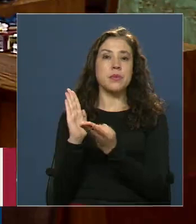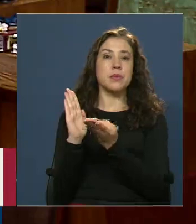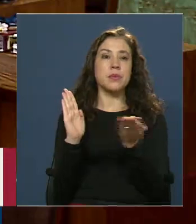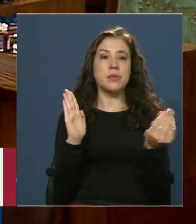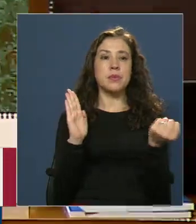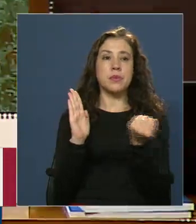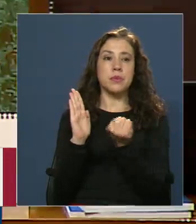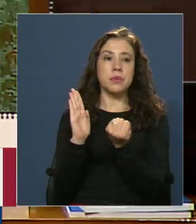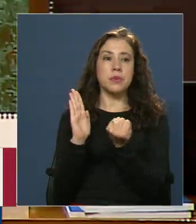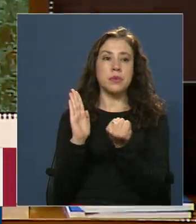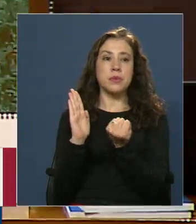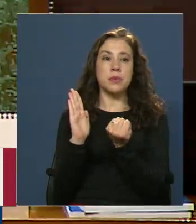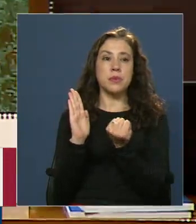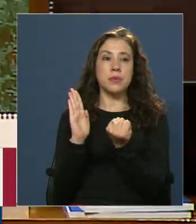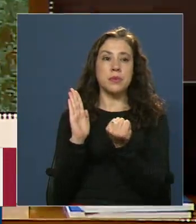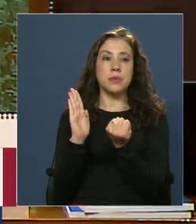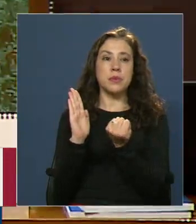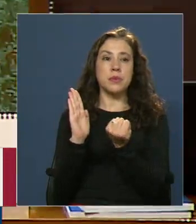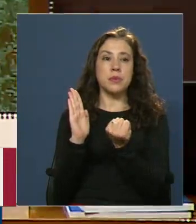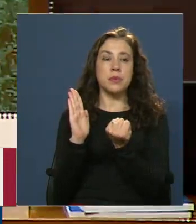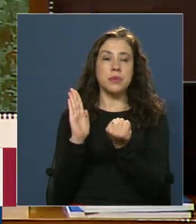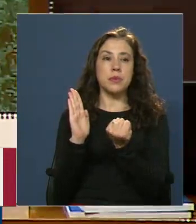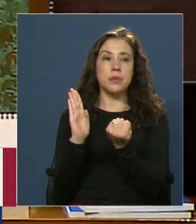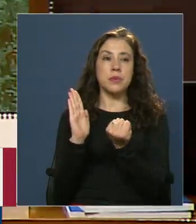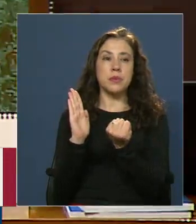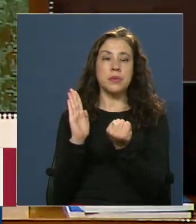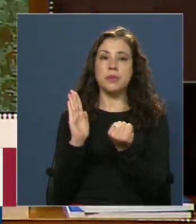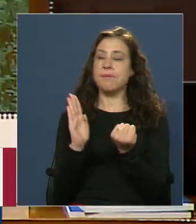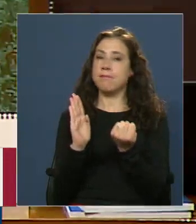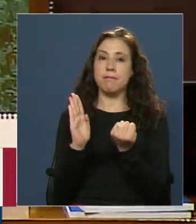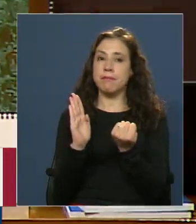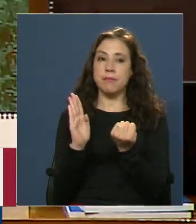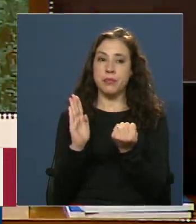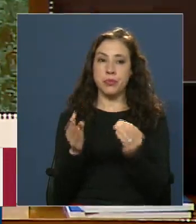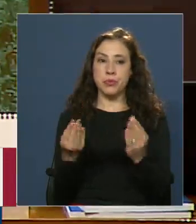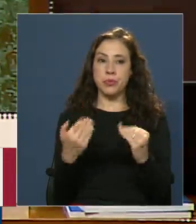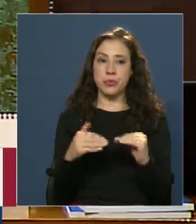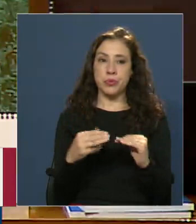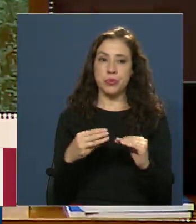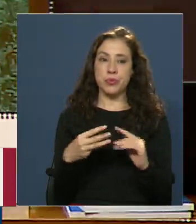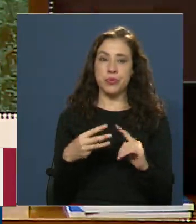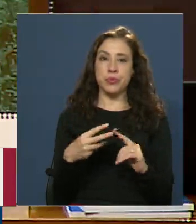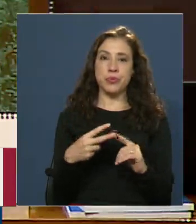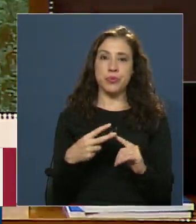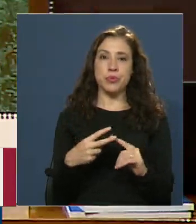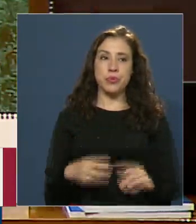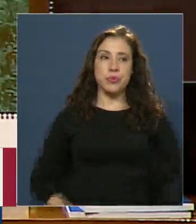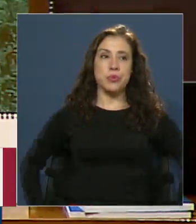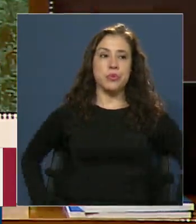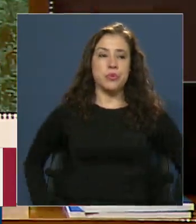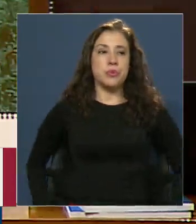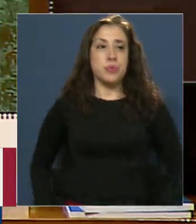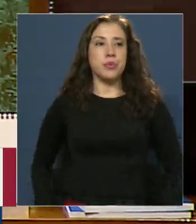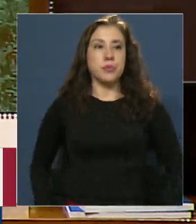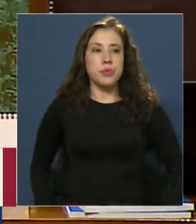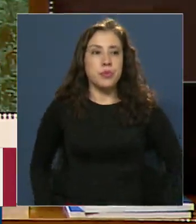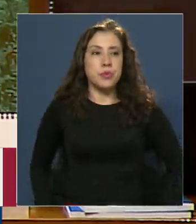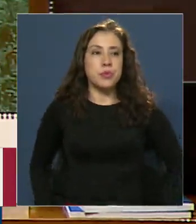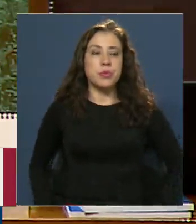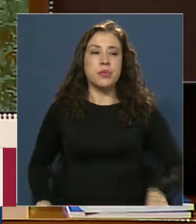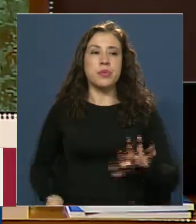contra, considerando que no hay inscritos. Pasamos de inmediato entonces a tratar la resolución número